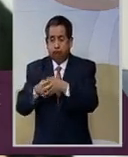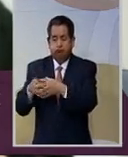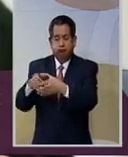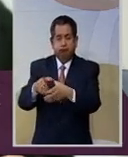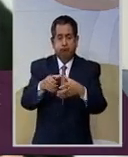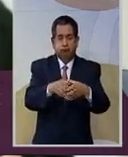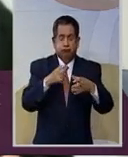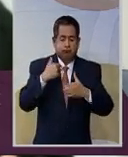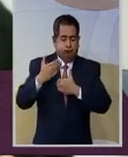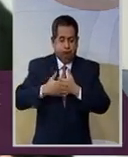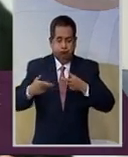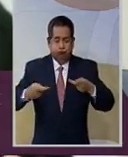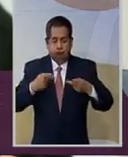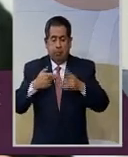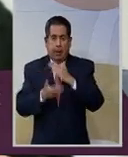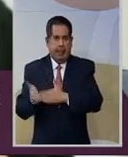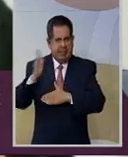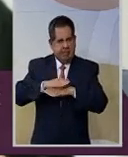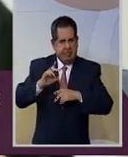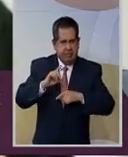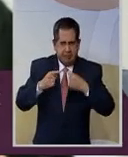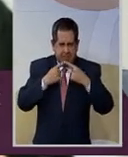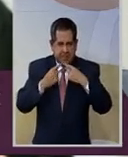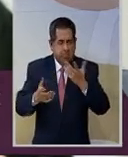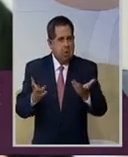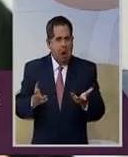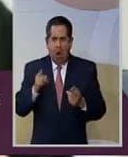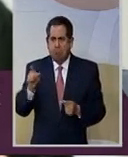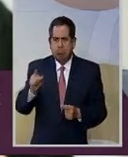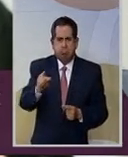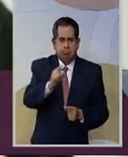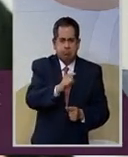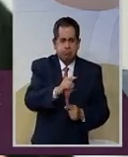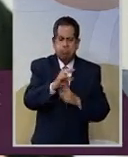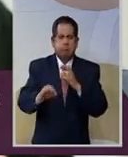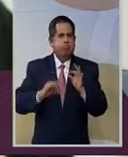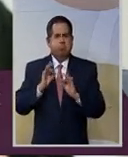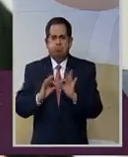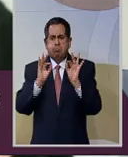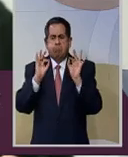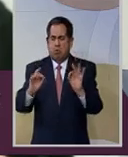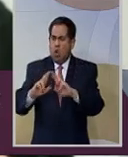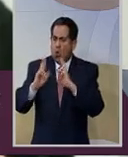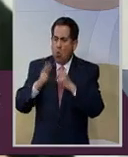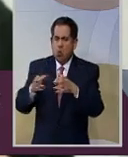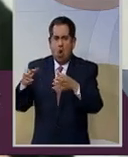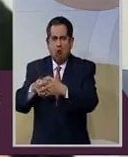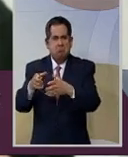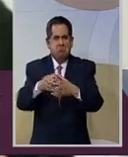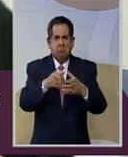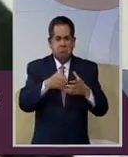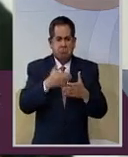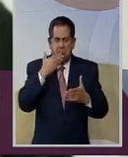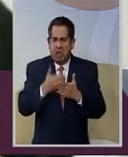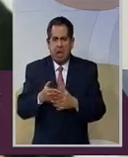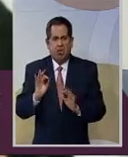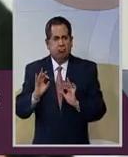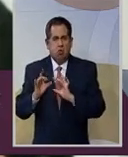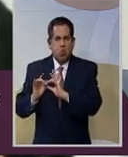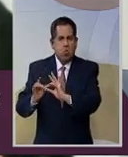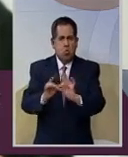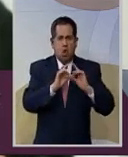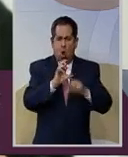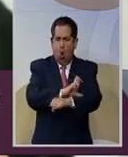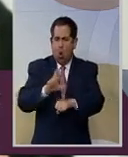preparan justamente para el día de la jornada electoral. En todos los casos, estos consejos han estado sesionando, hay buena coordinación